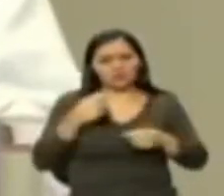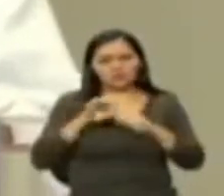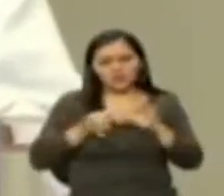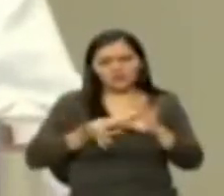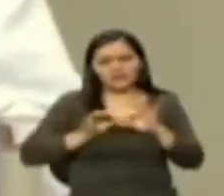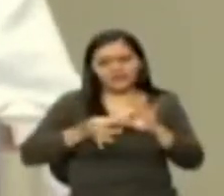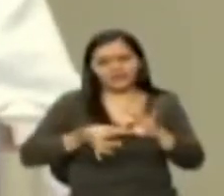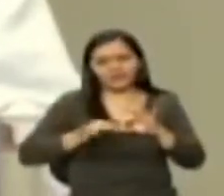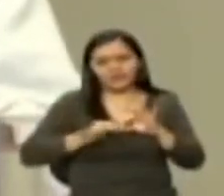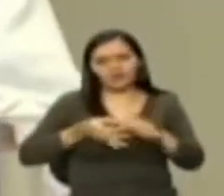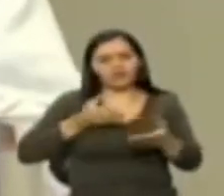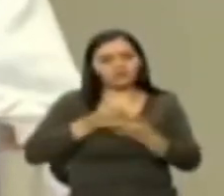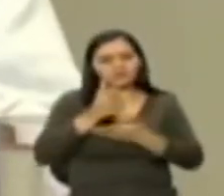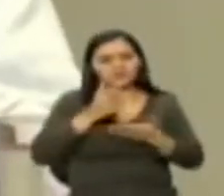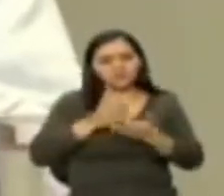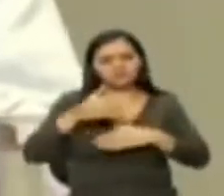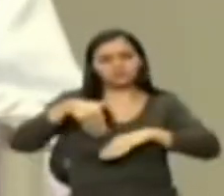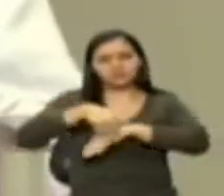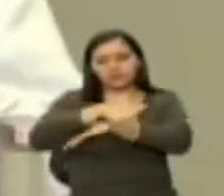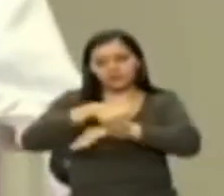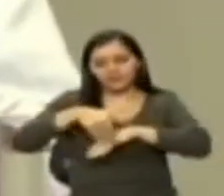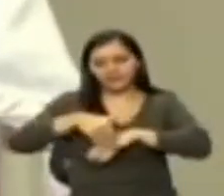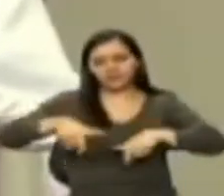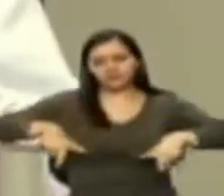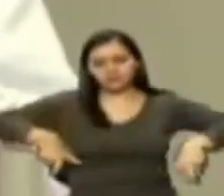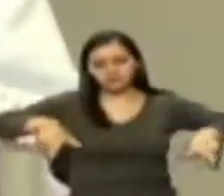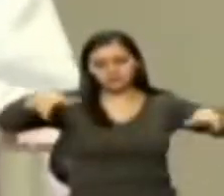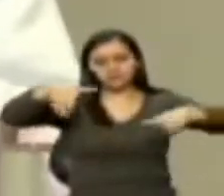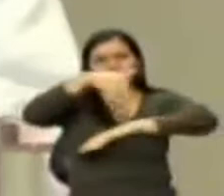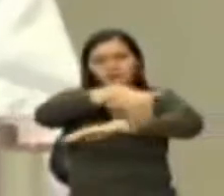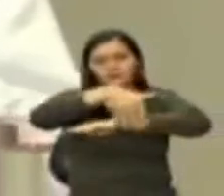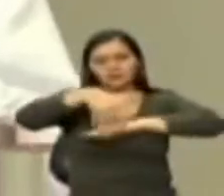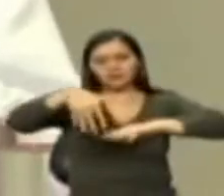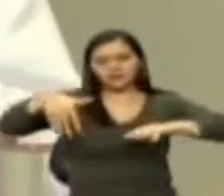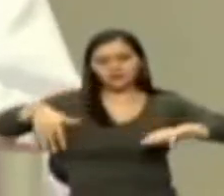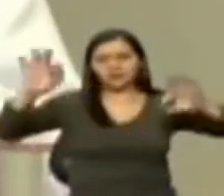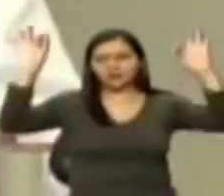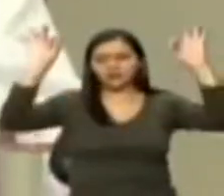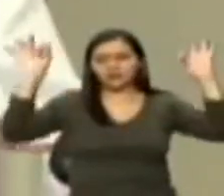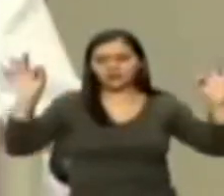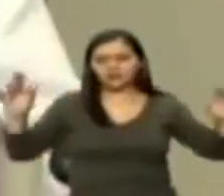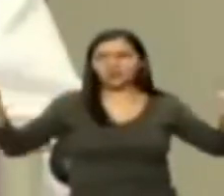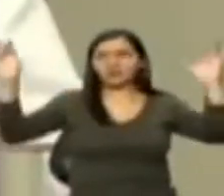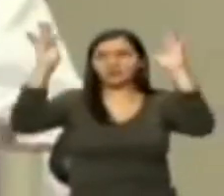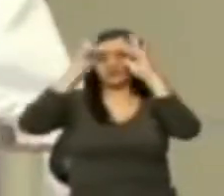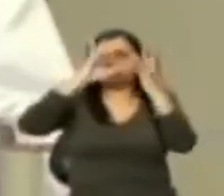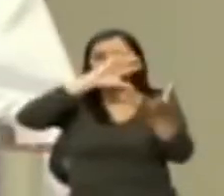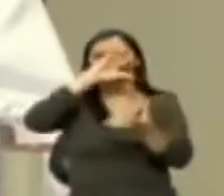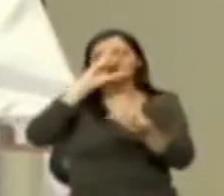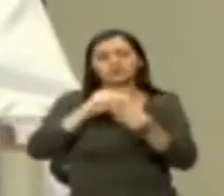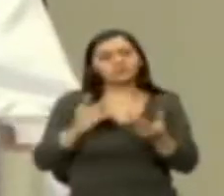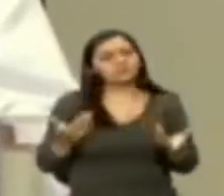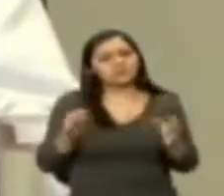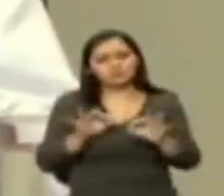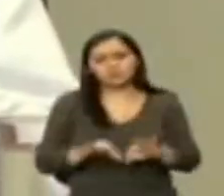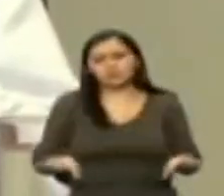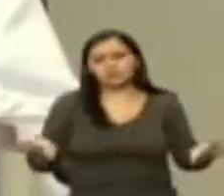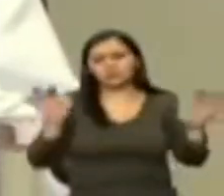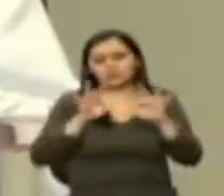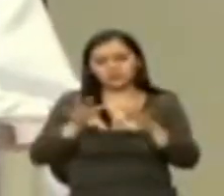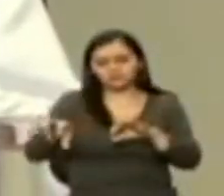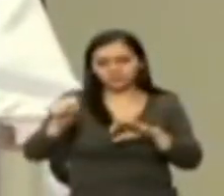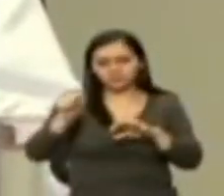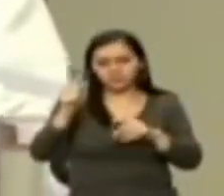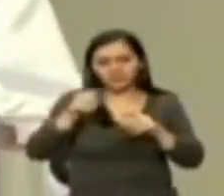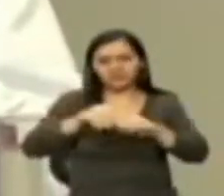que hacer el acceso, hay que poner alcantarillado, hay que poner hasta electricidad, tuvimos que llevar a la escuela. Entonces es importante saber cómo se escogen los